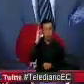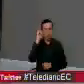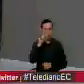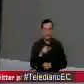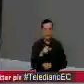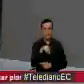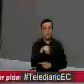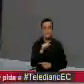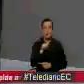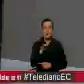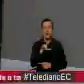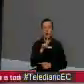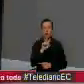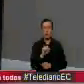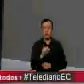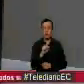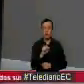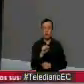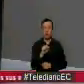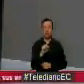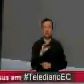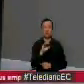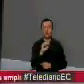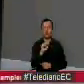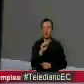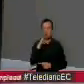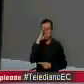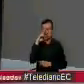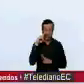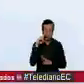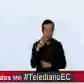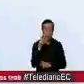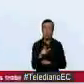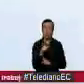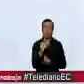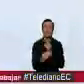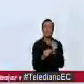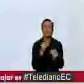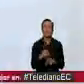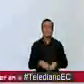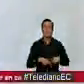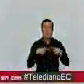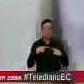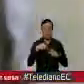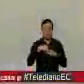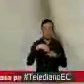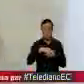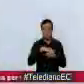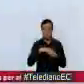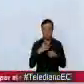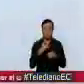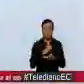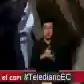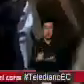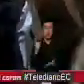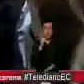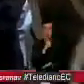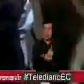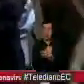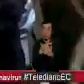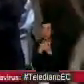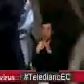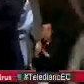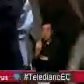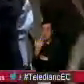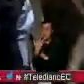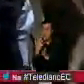Pablo Romero Quesada, exsecretario de Inteligencia ecuatoriana, quien residía en el país ibérico y quien fue extraditado la semana anterior.